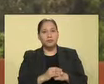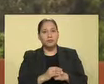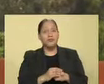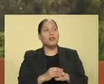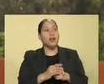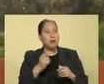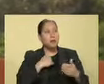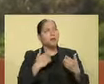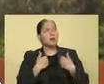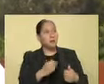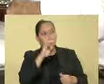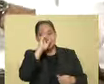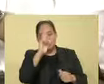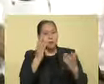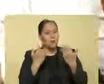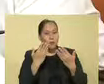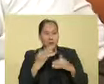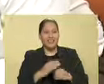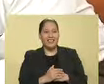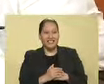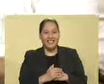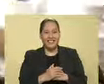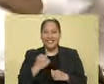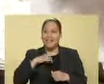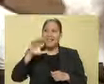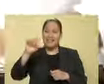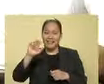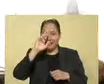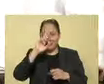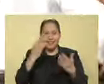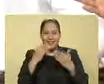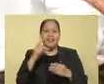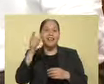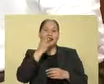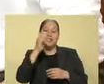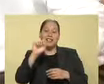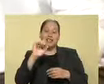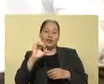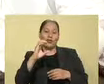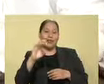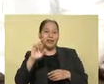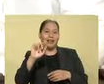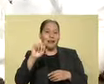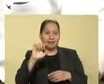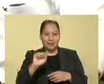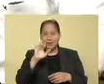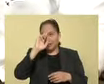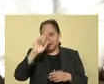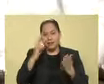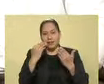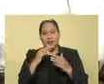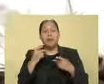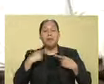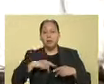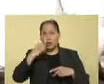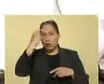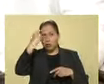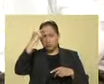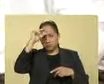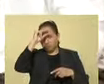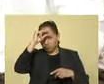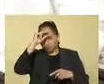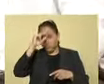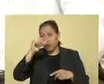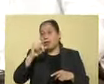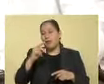existe. No, bueno. Sócrates Bueno, lo dijo. la gente que Dios. tiene ética sí, Ok. pero en toda la demás